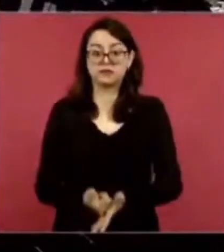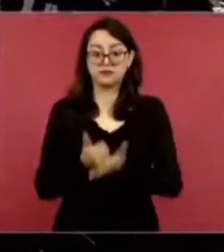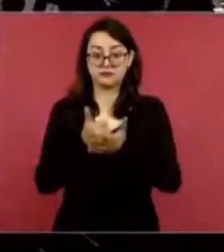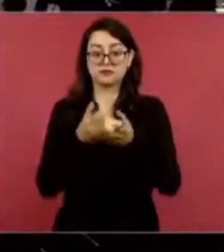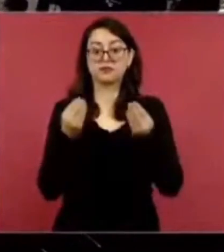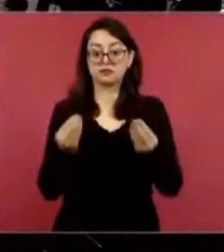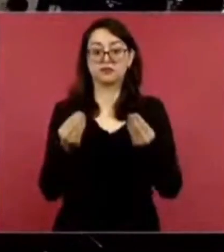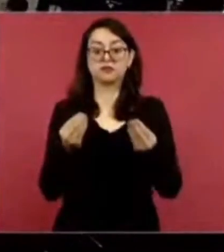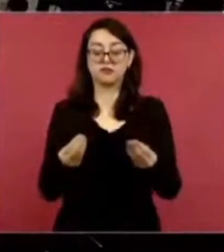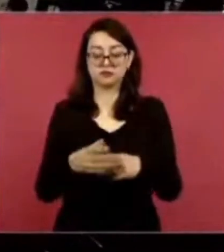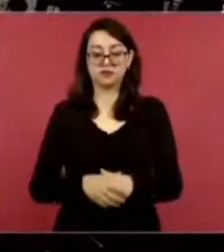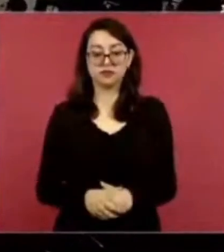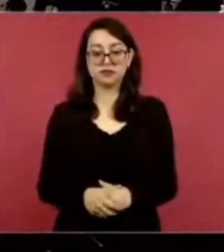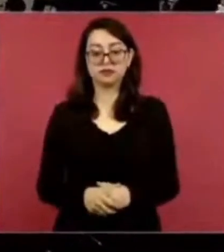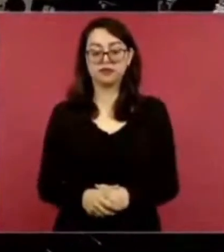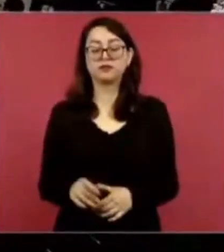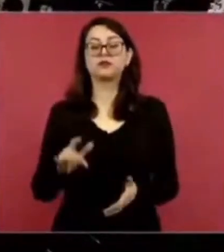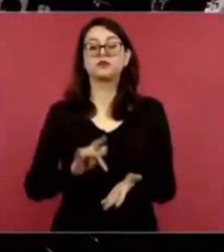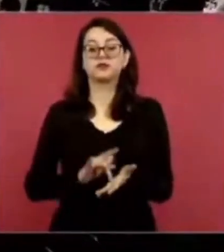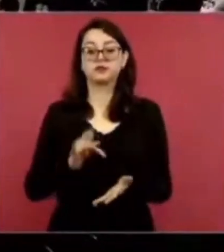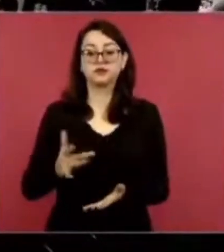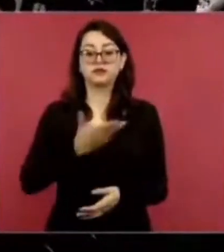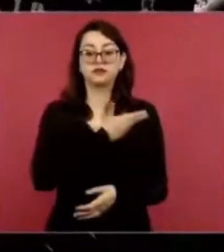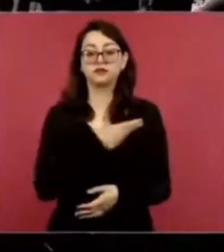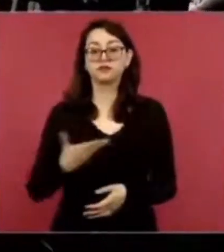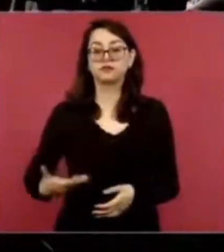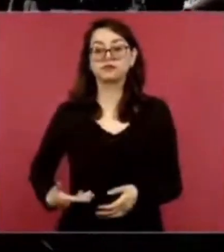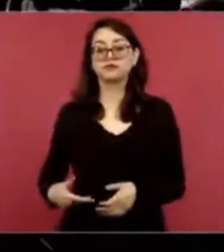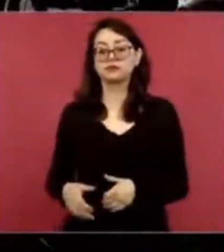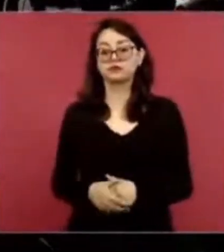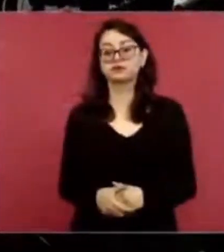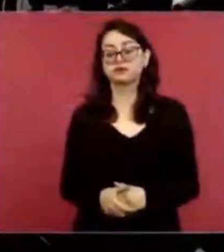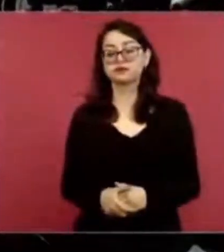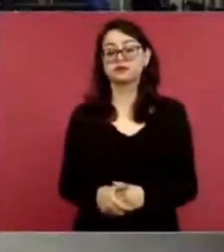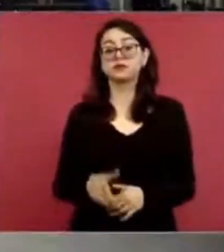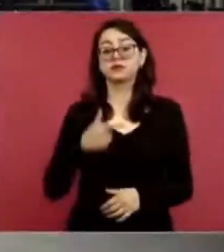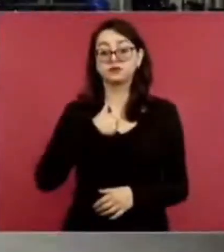Y además quiero aportar que efectivamente muchas personas están muy agradecidas